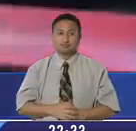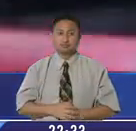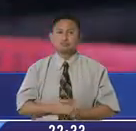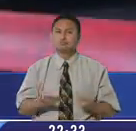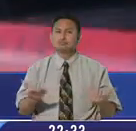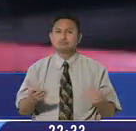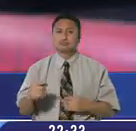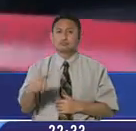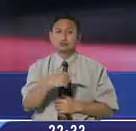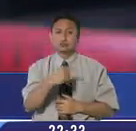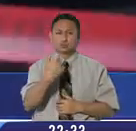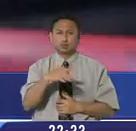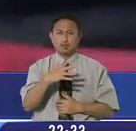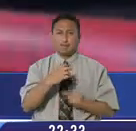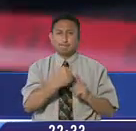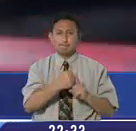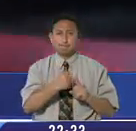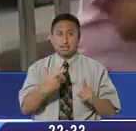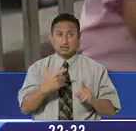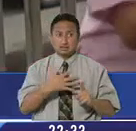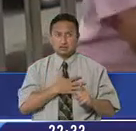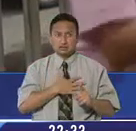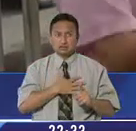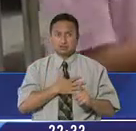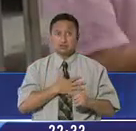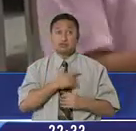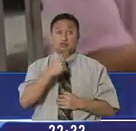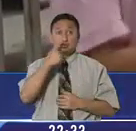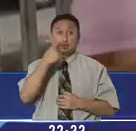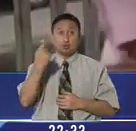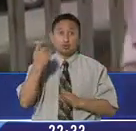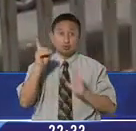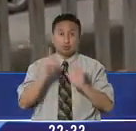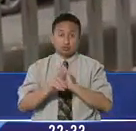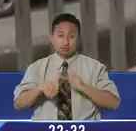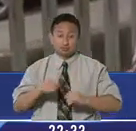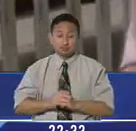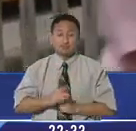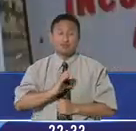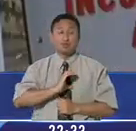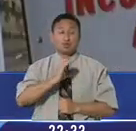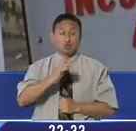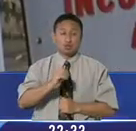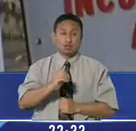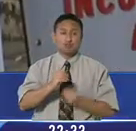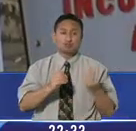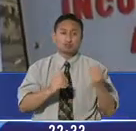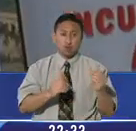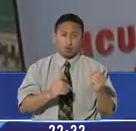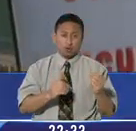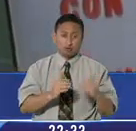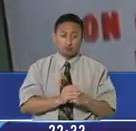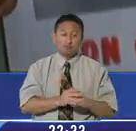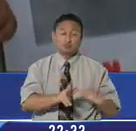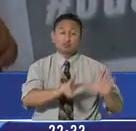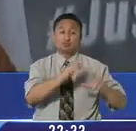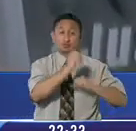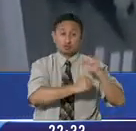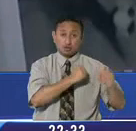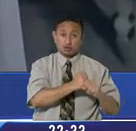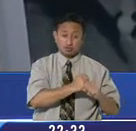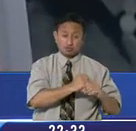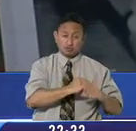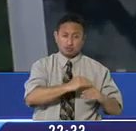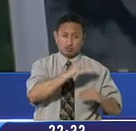Conozca este impactante caso. Un hombre es acusado de violar a su cuñada menor de edad desde los 8